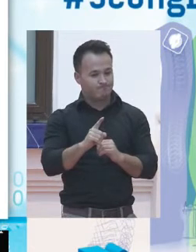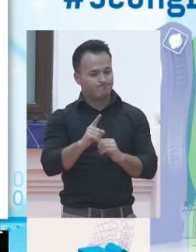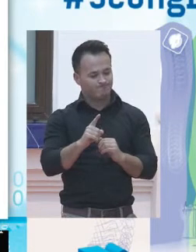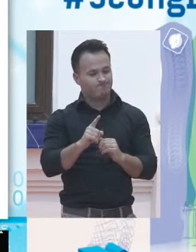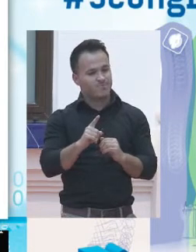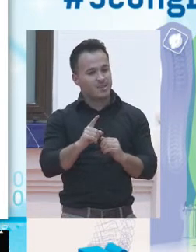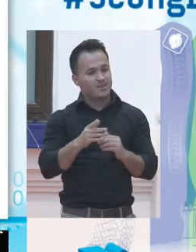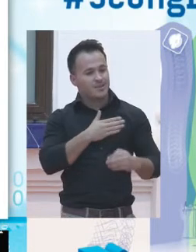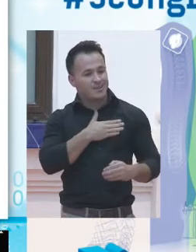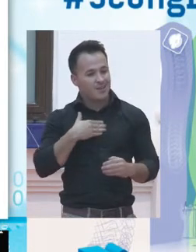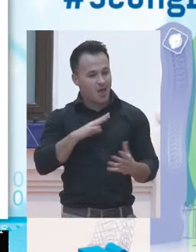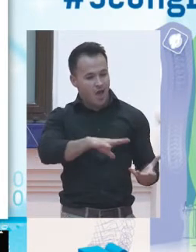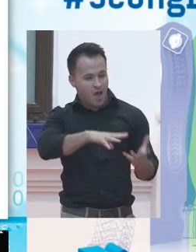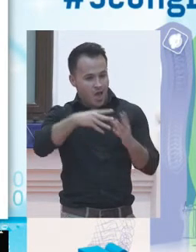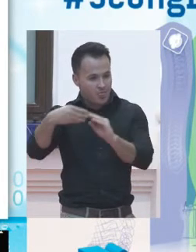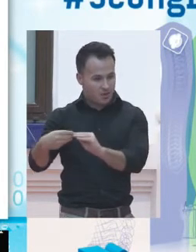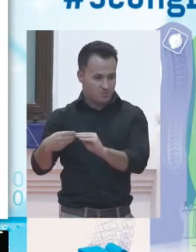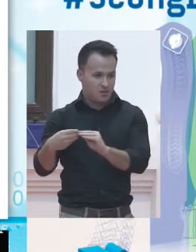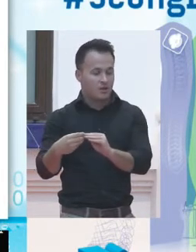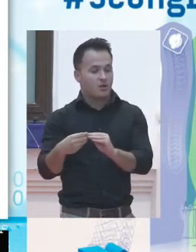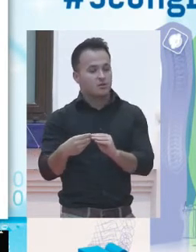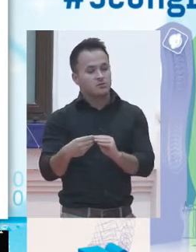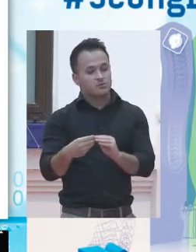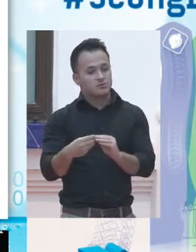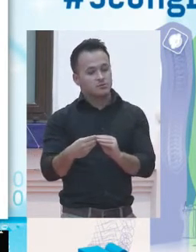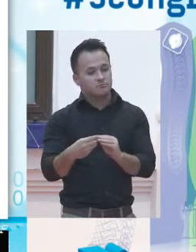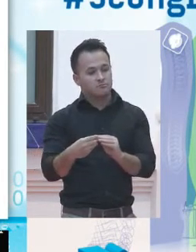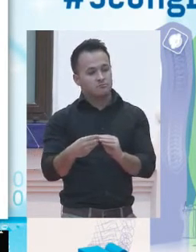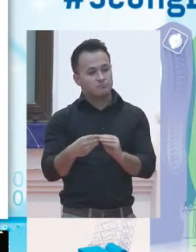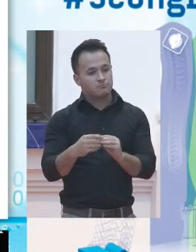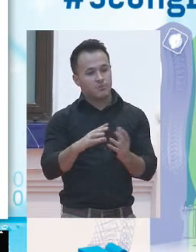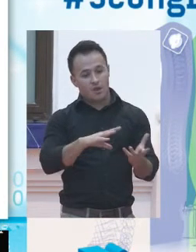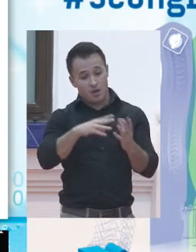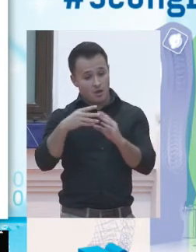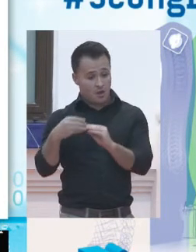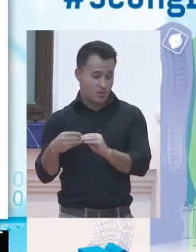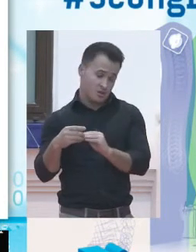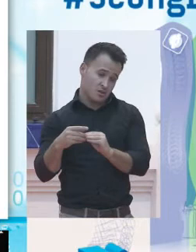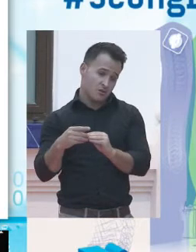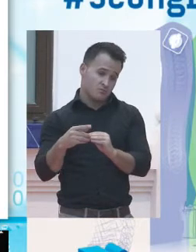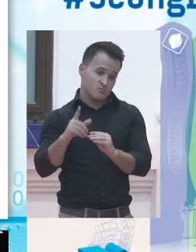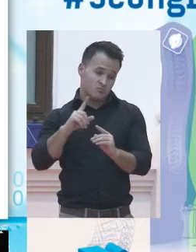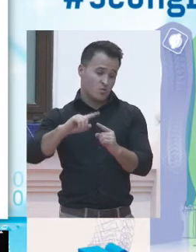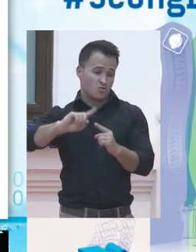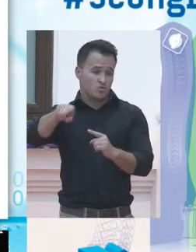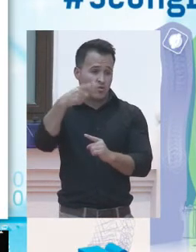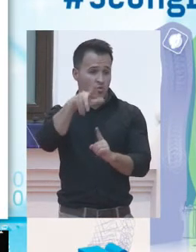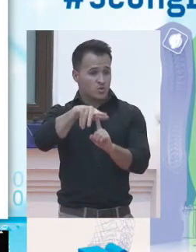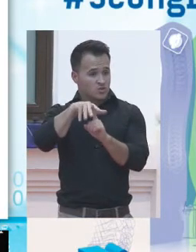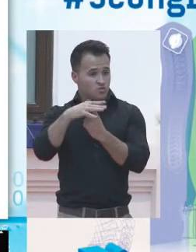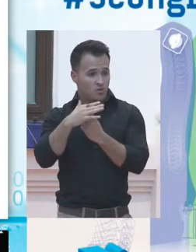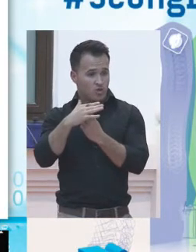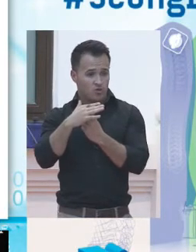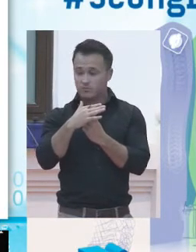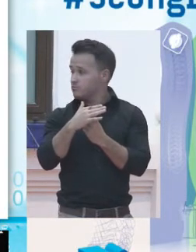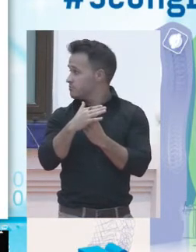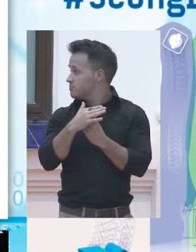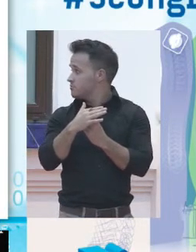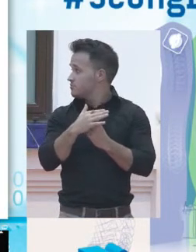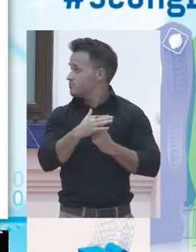adoptar la ISO 27001 en el 2010 y entonces esto nos llevó a una situación. La ISO 27001 es la de seguridad